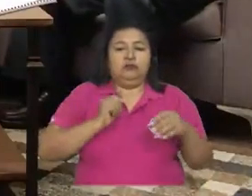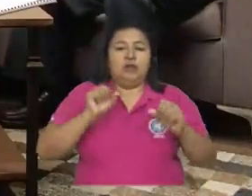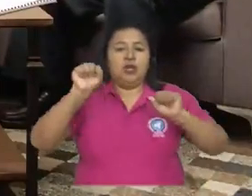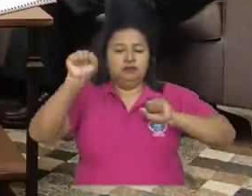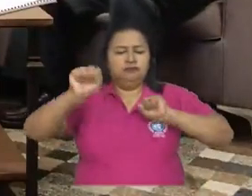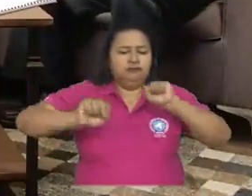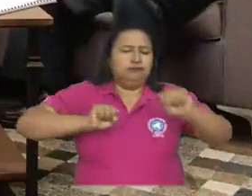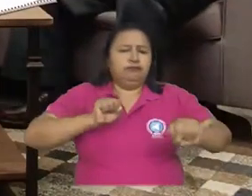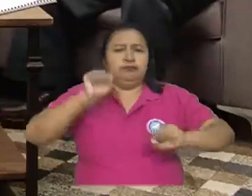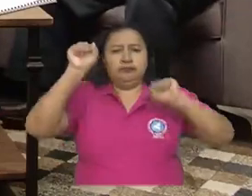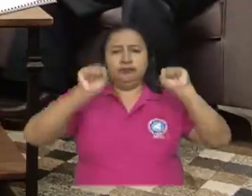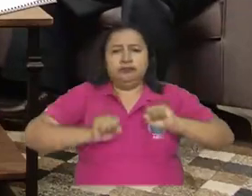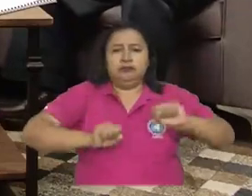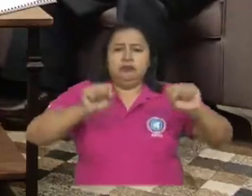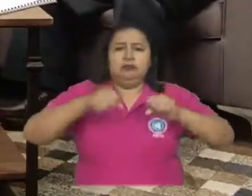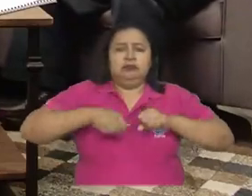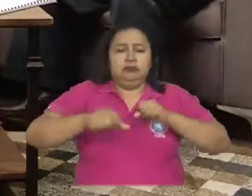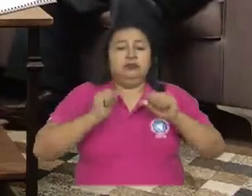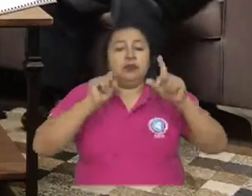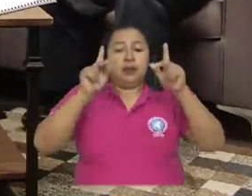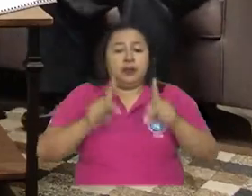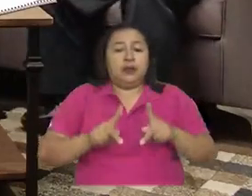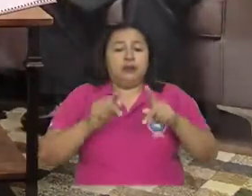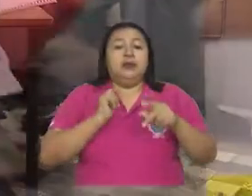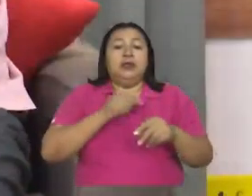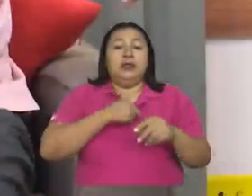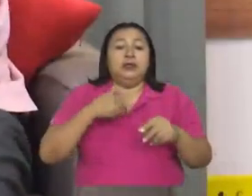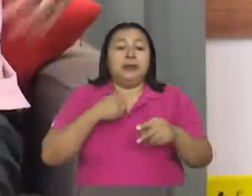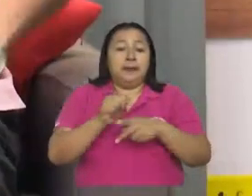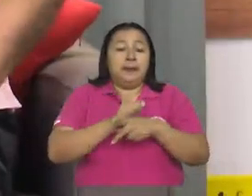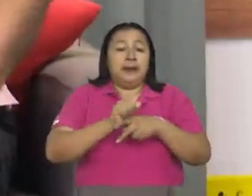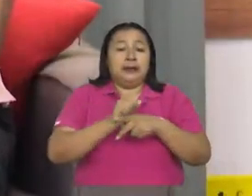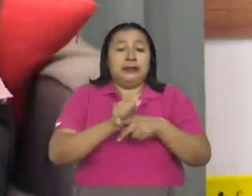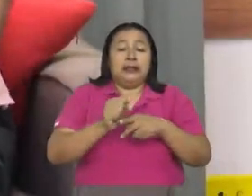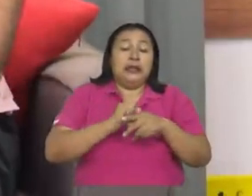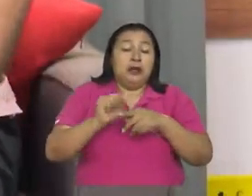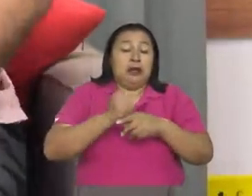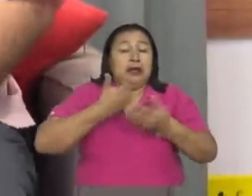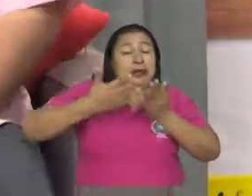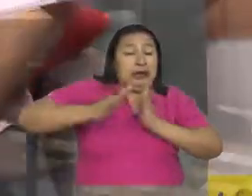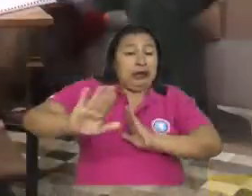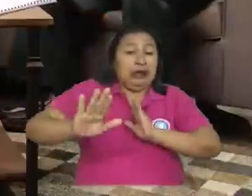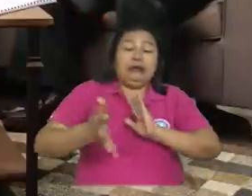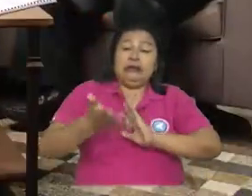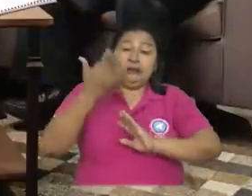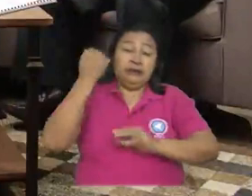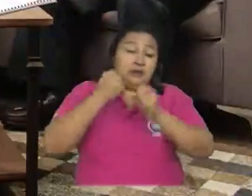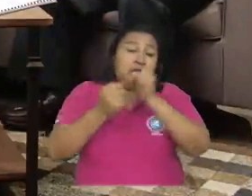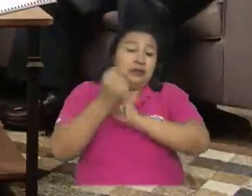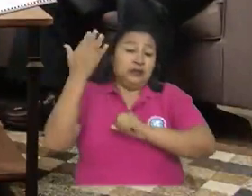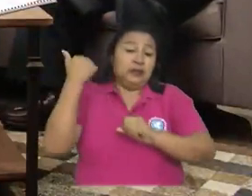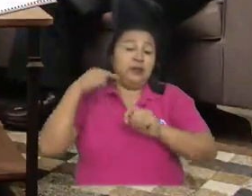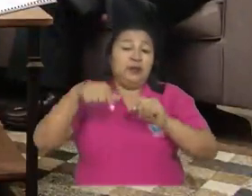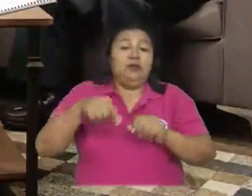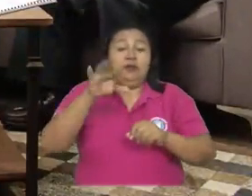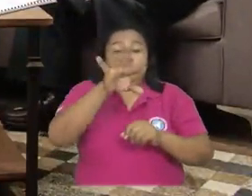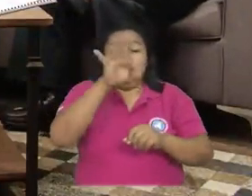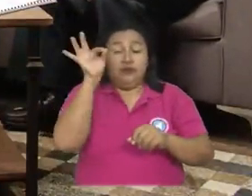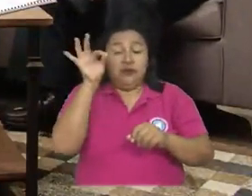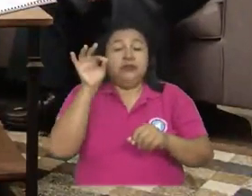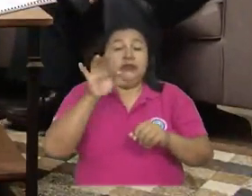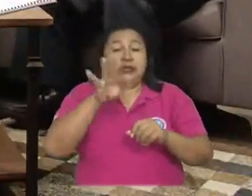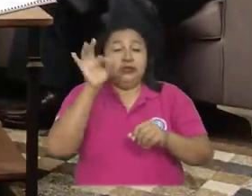al aire libre, para que los que practicaron karate durante un tiempo y fueron seleccionados nacional de